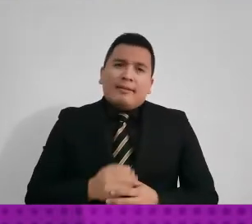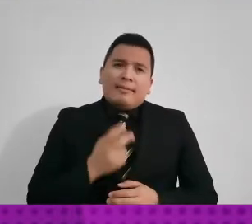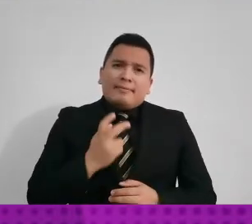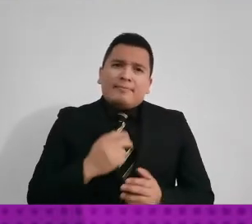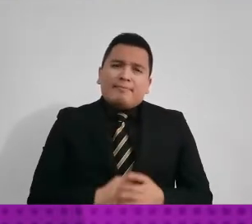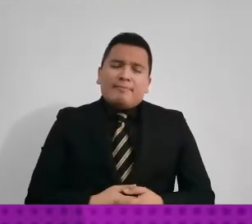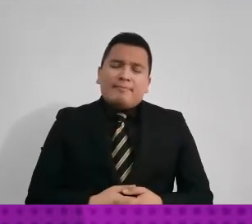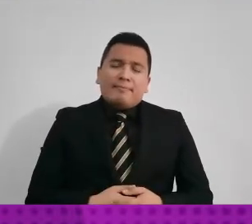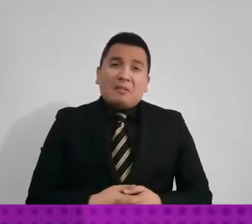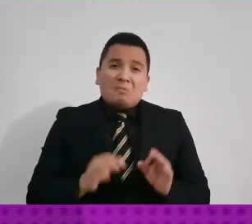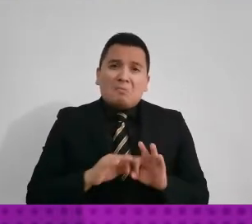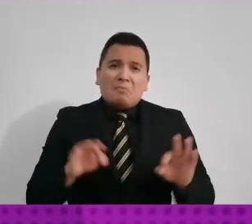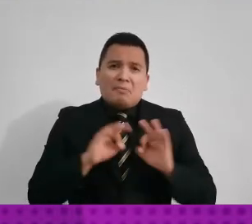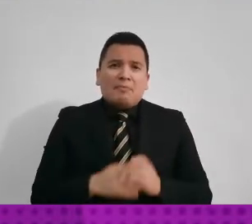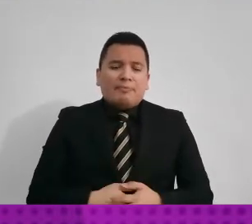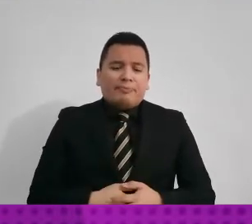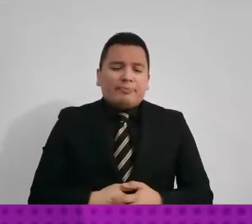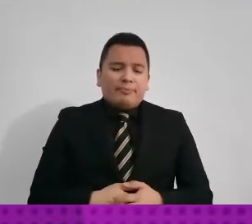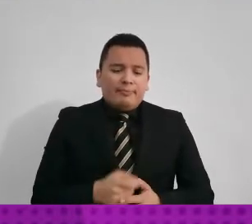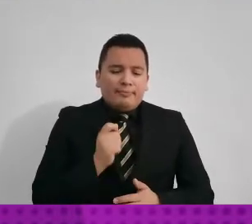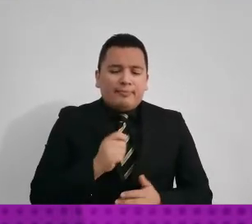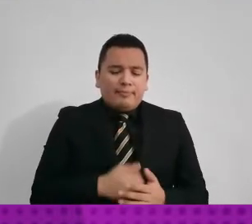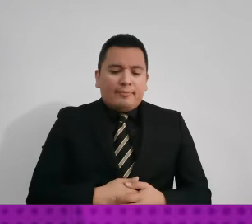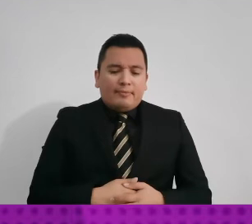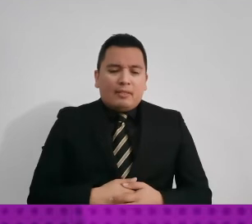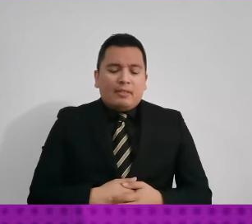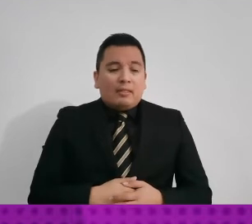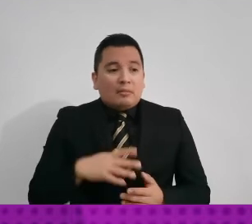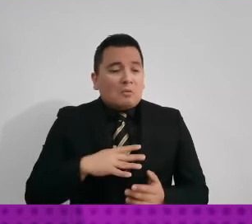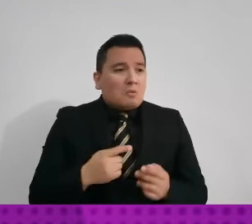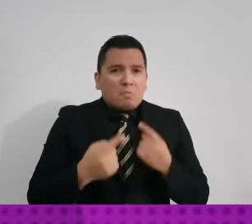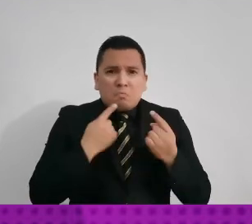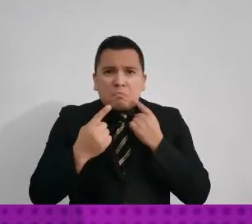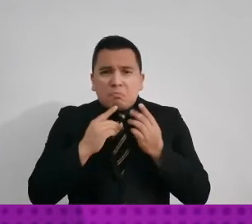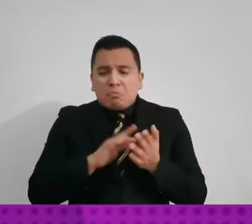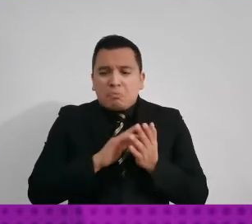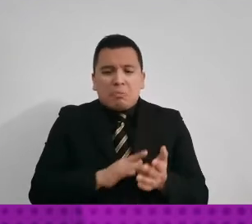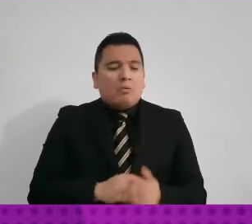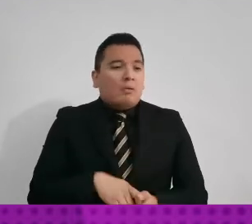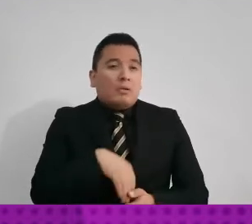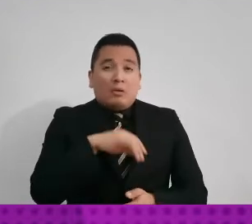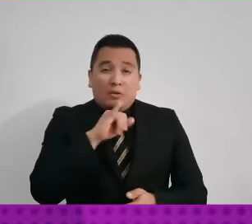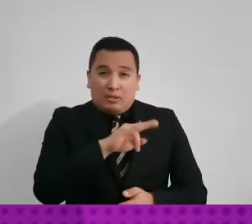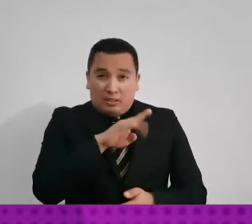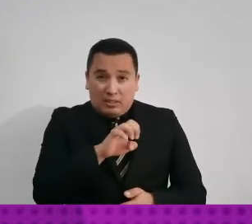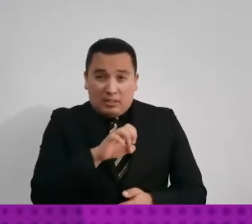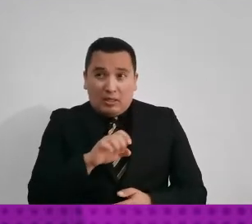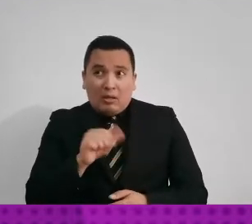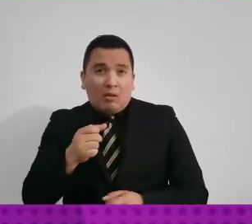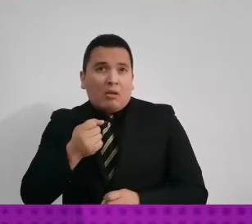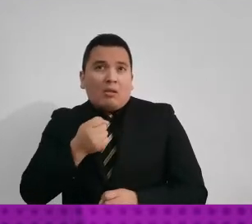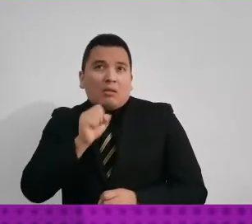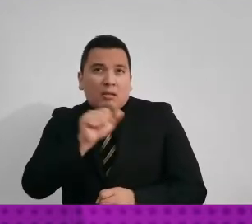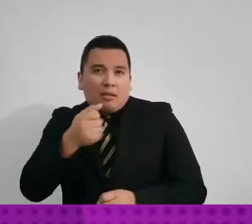algo que es muy importante, que fue la cuestión de la coordinación que hubo entre el Instituto Nacional